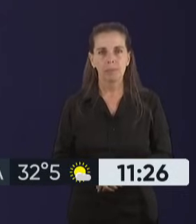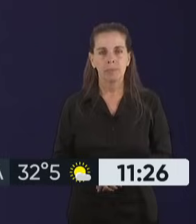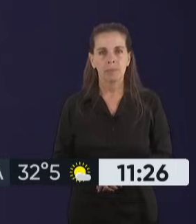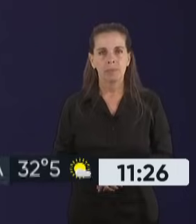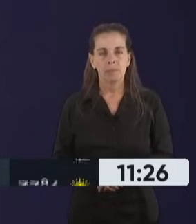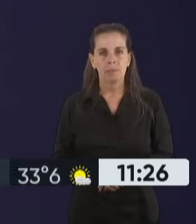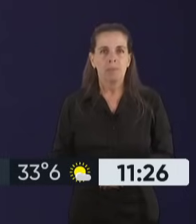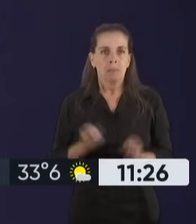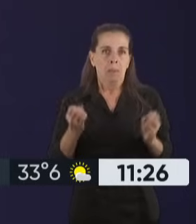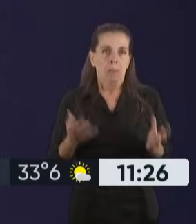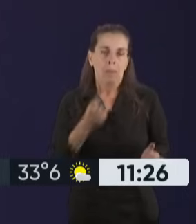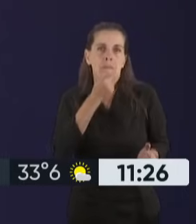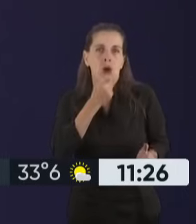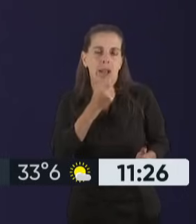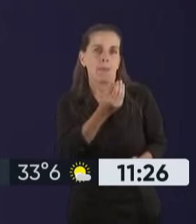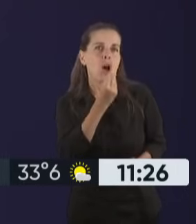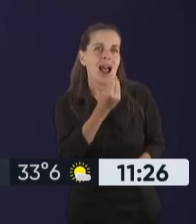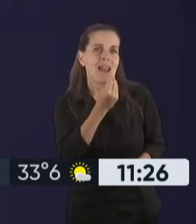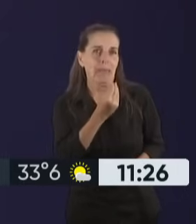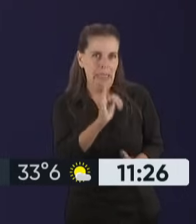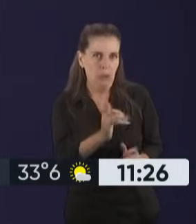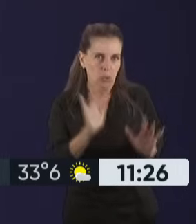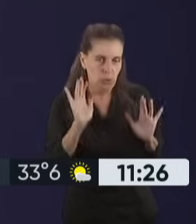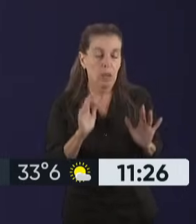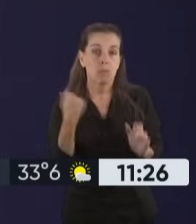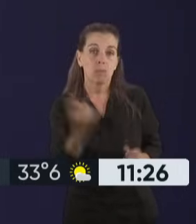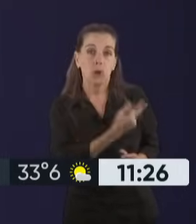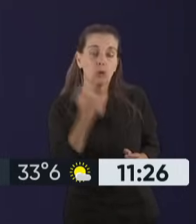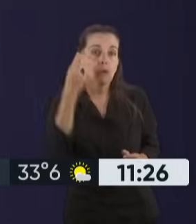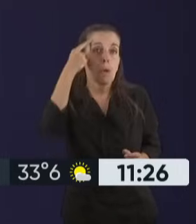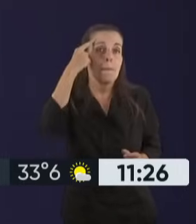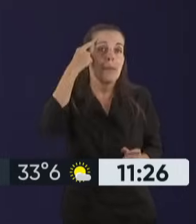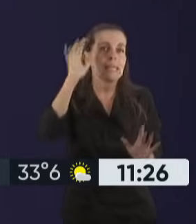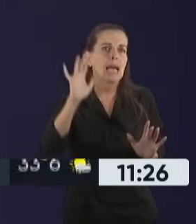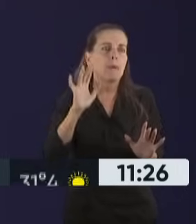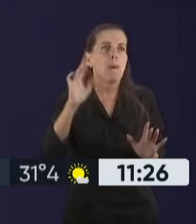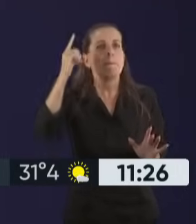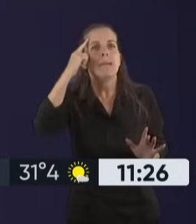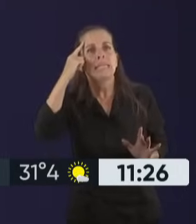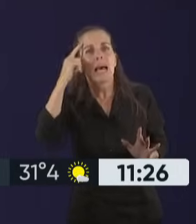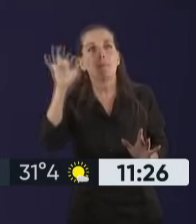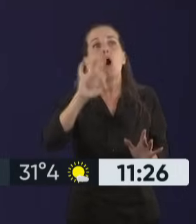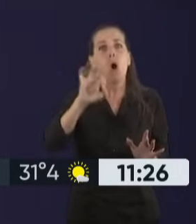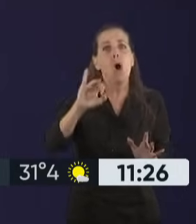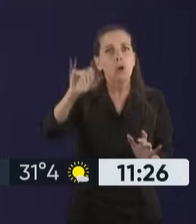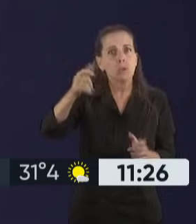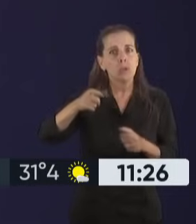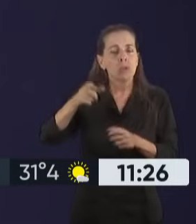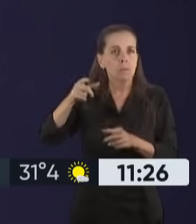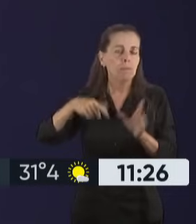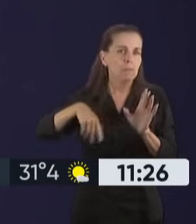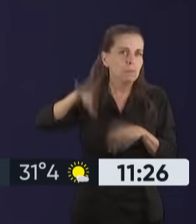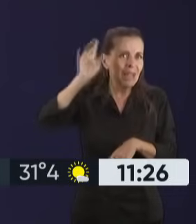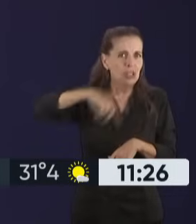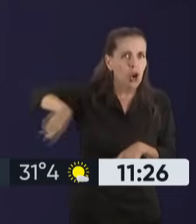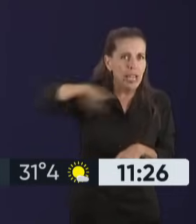Bueno, por ejemplo, en el caso de alimentos, cuando consideramos que, nos lo reconocen parte